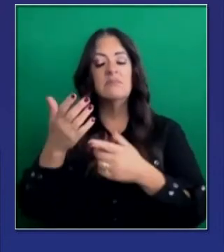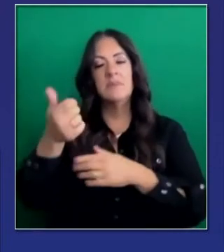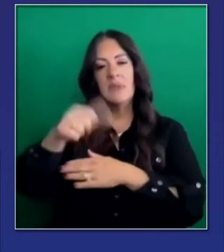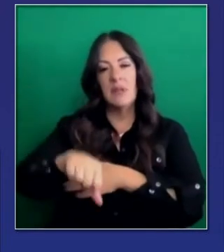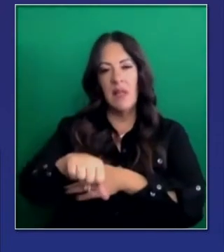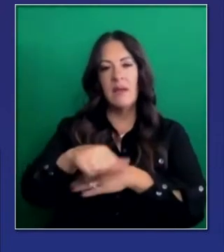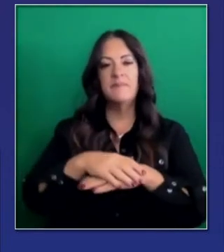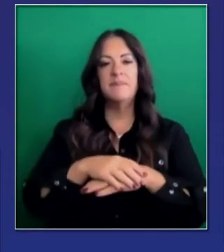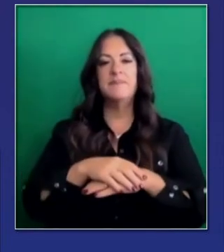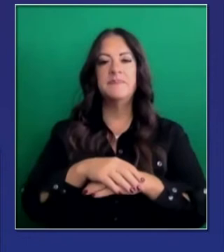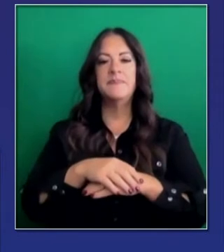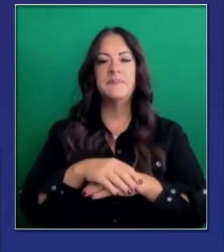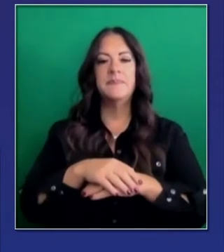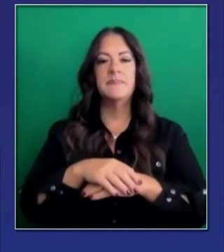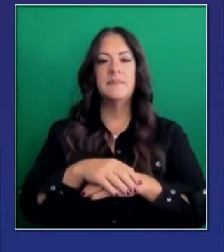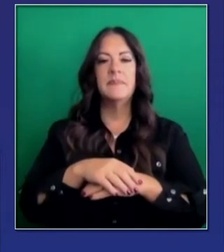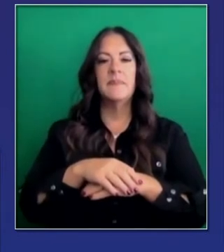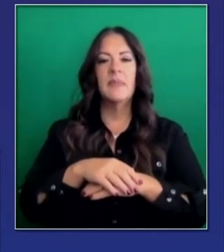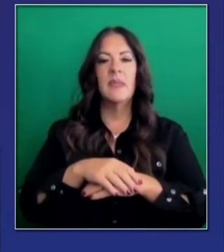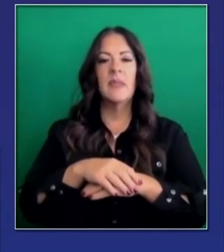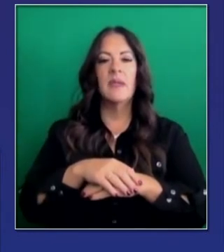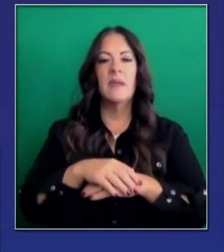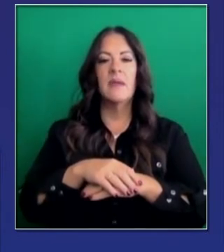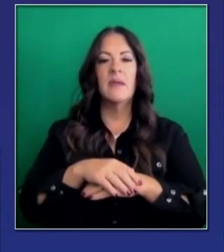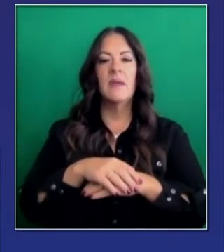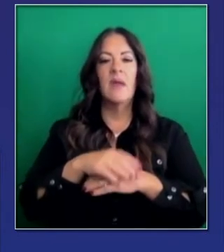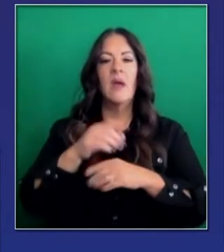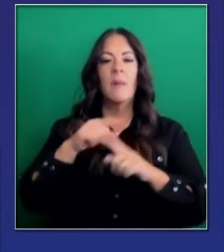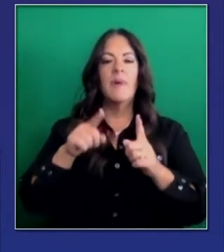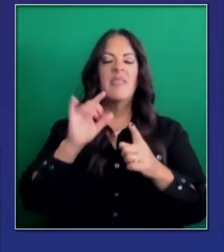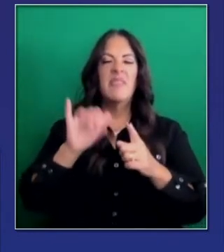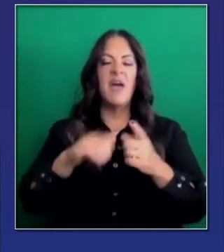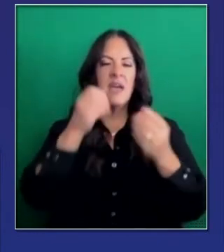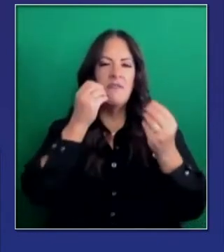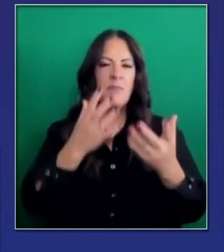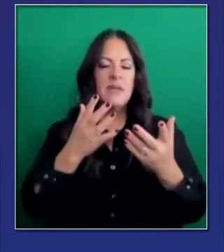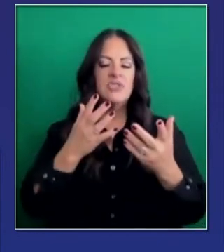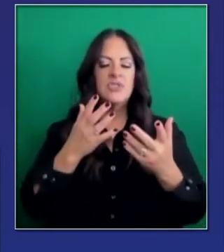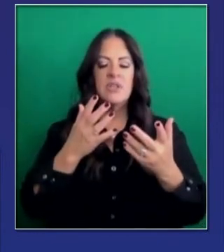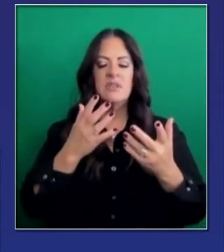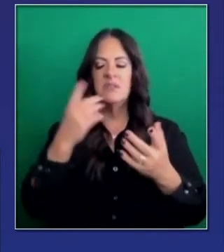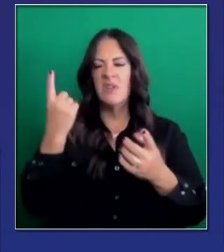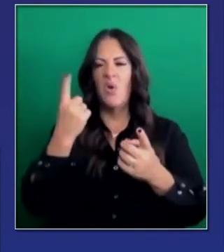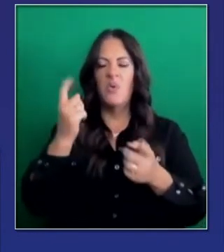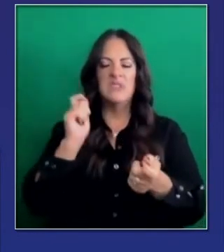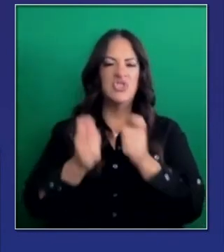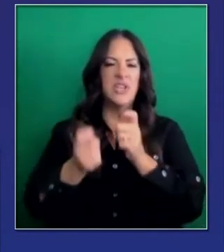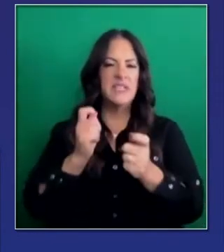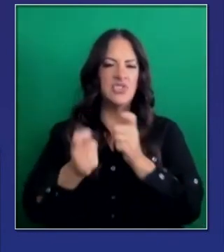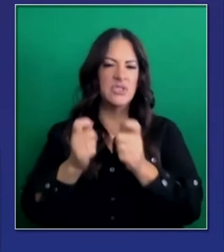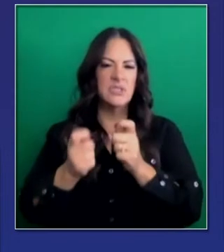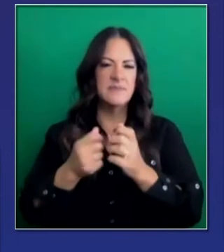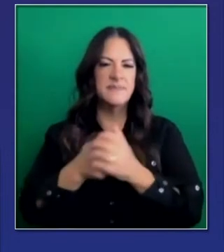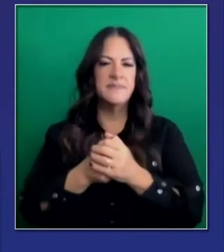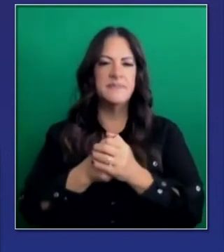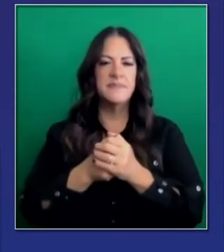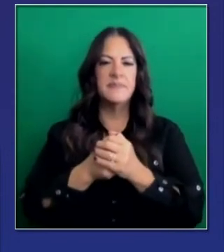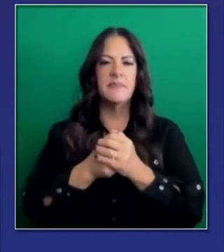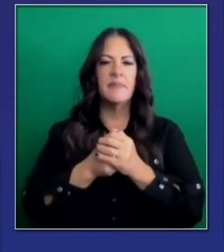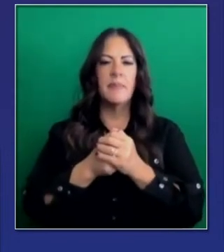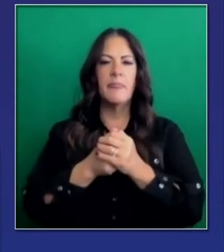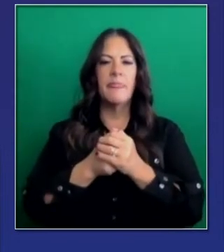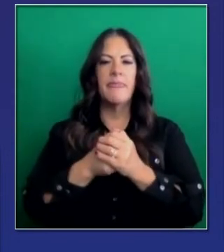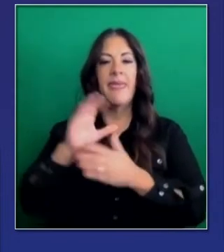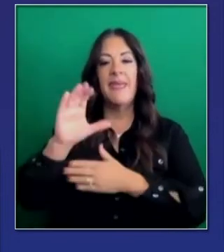nuestro sistema basado con esta encuesta actual esta información por supuesto se reseña continuamente ese es el caso pues